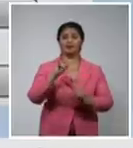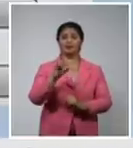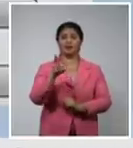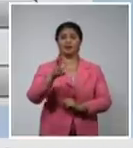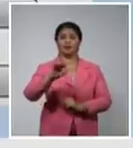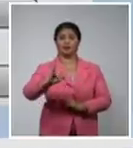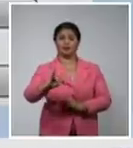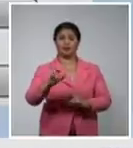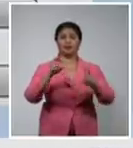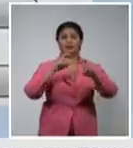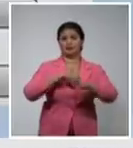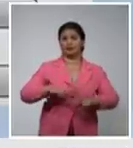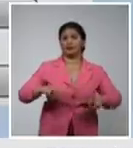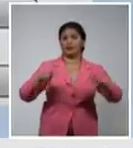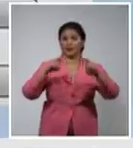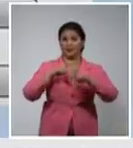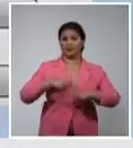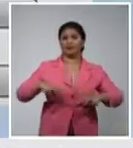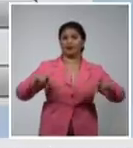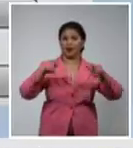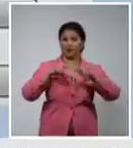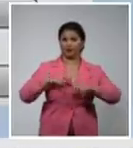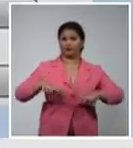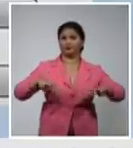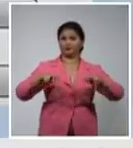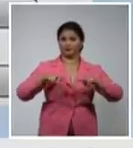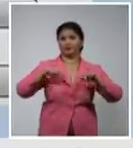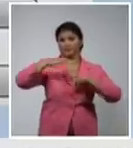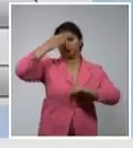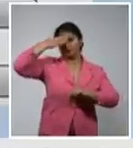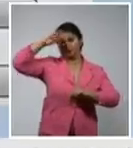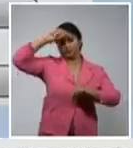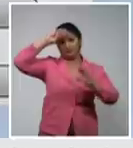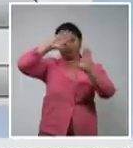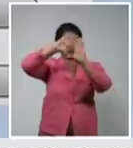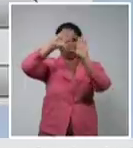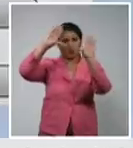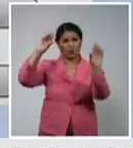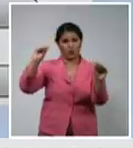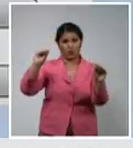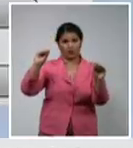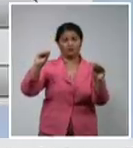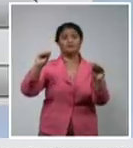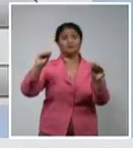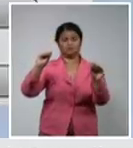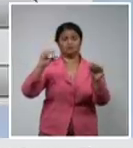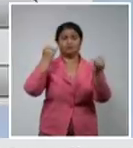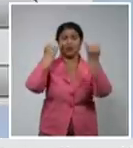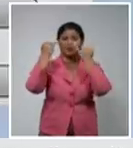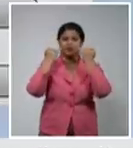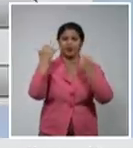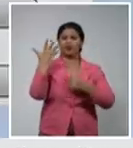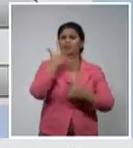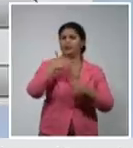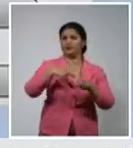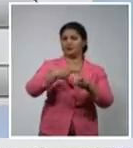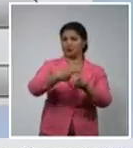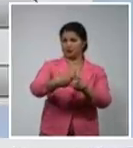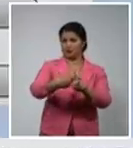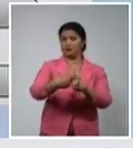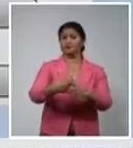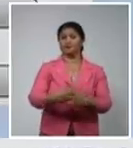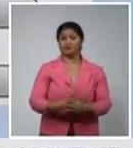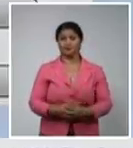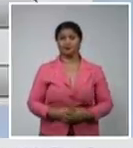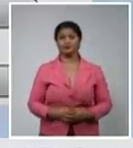2.630.636 muestras analizadas en nuestros laboratorios para el diagnóstico de la enfermedad. Y se han